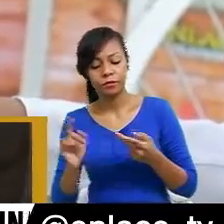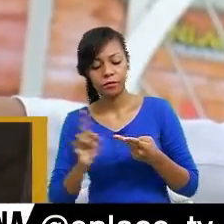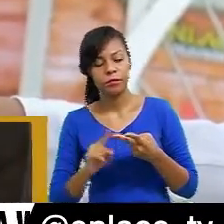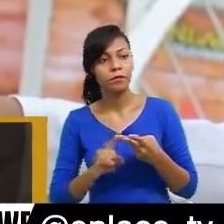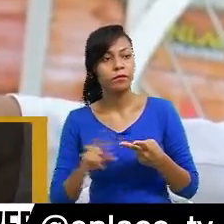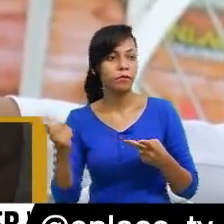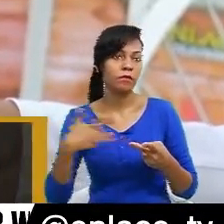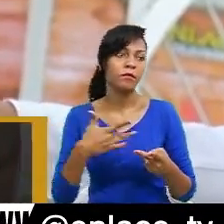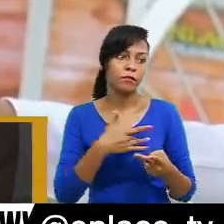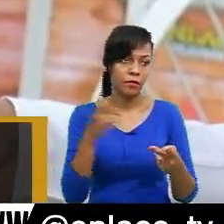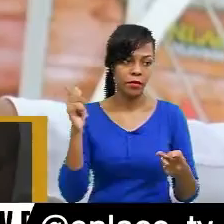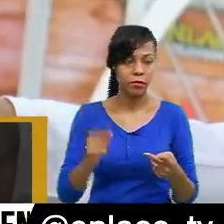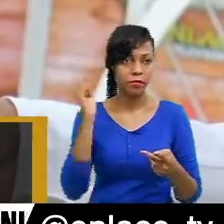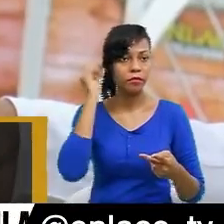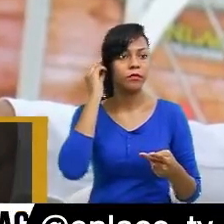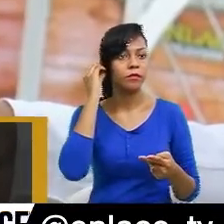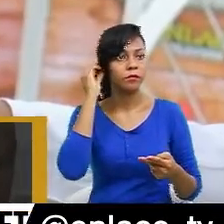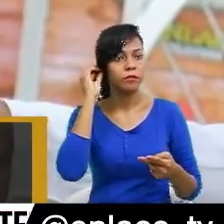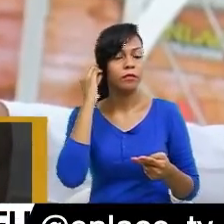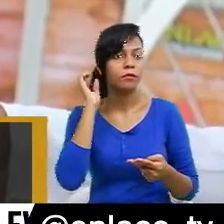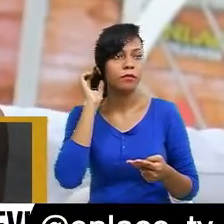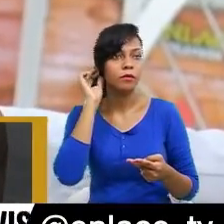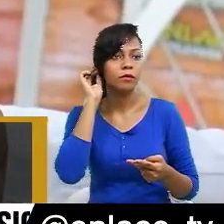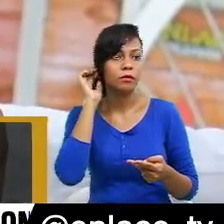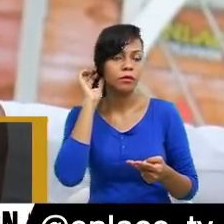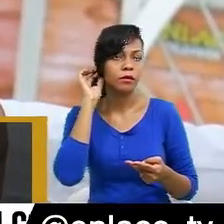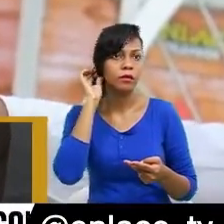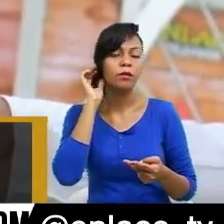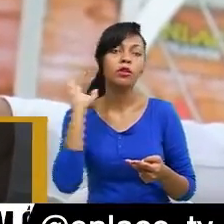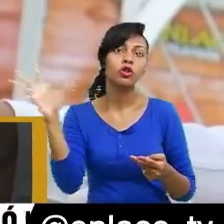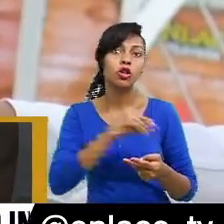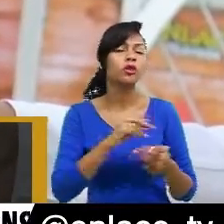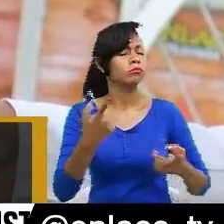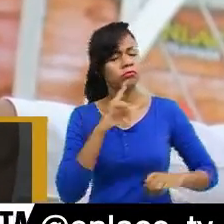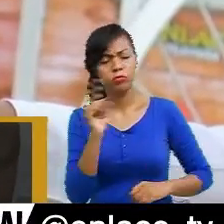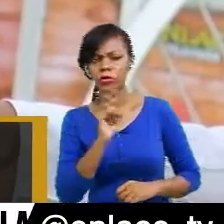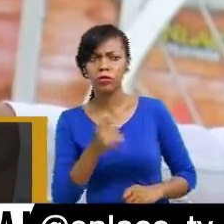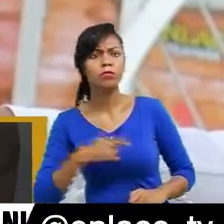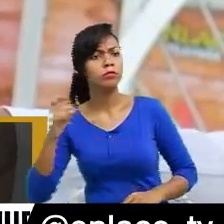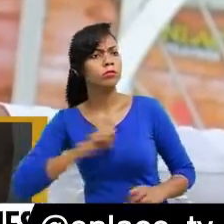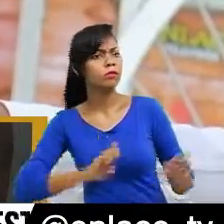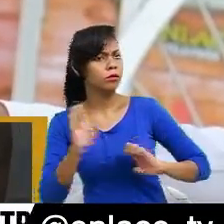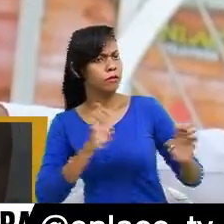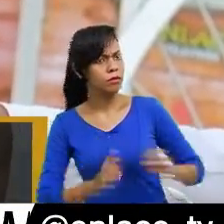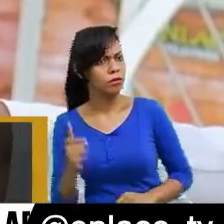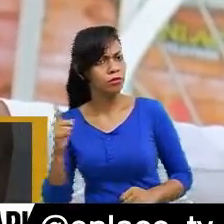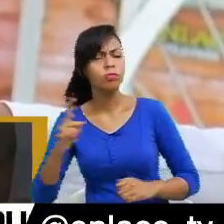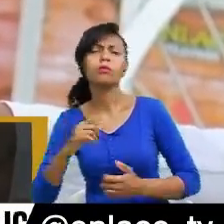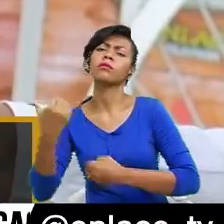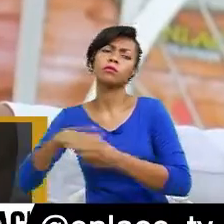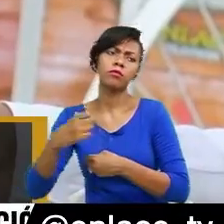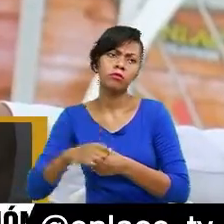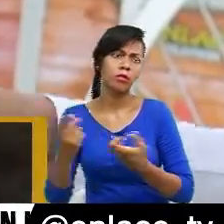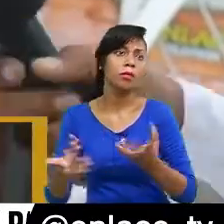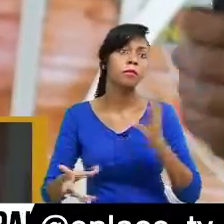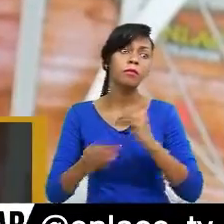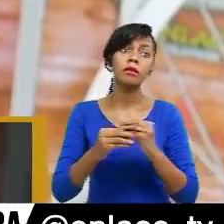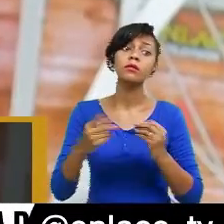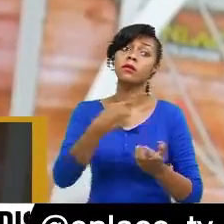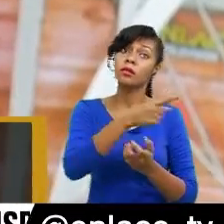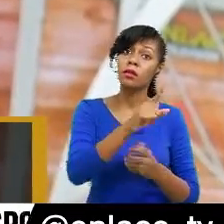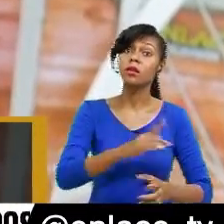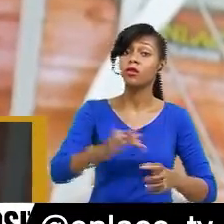hoy le estamos diciendo a los barranqueños que tenemos que todos salir a defender la refinería. Hay que defender la policlínica porque también ahí se da empleo.